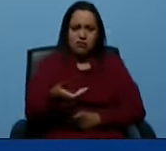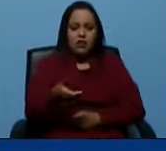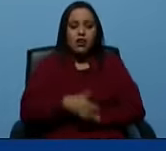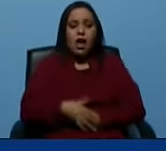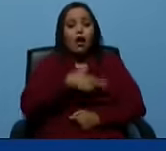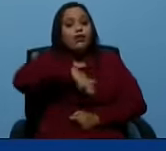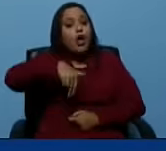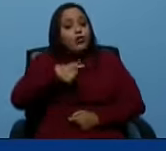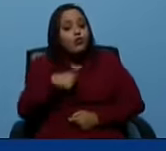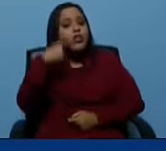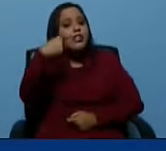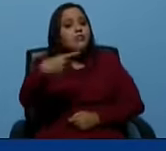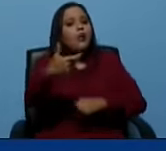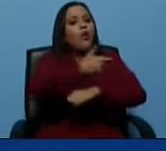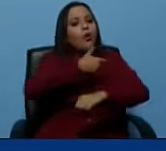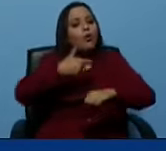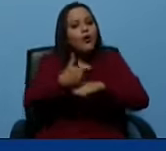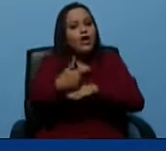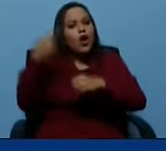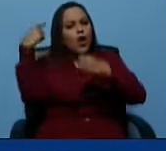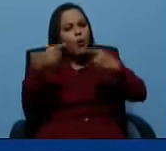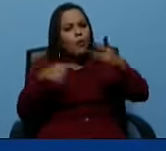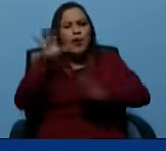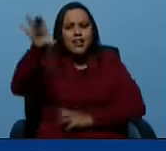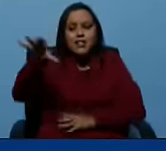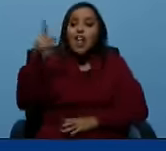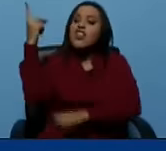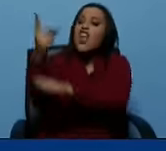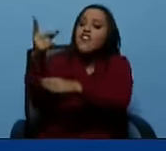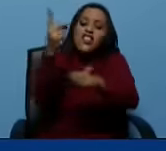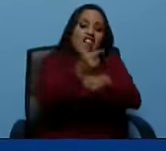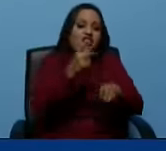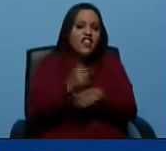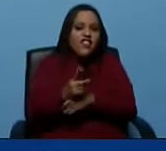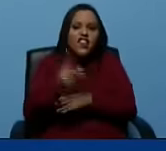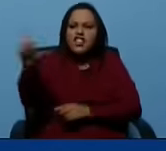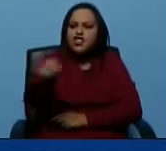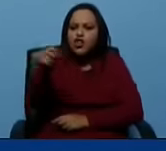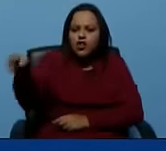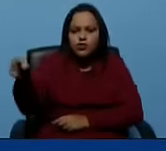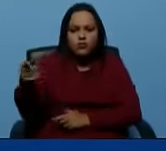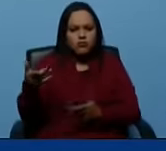¿Nosotros le decimos a los gobiernos de otros países qué deben hacer o no hacer?